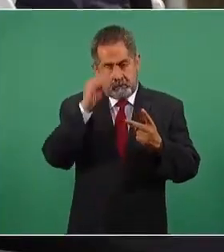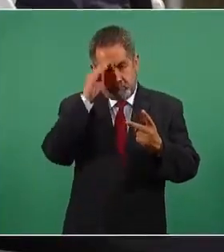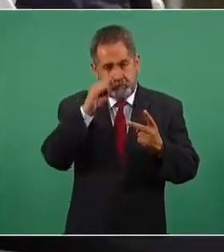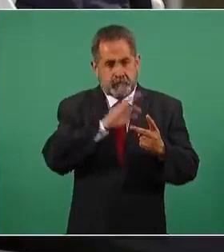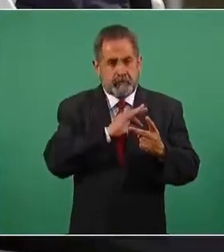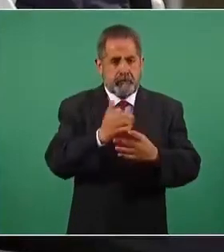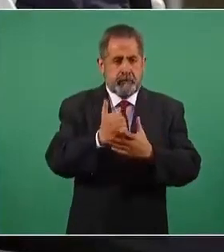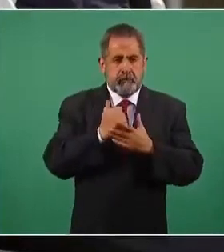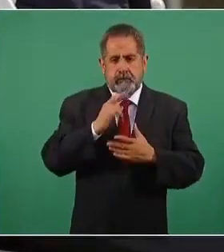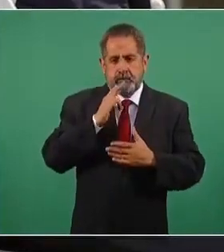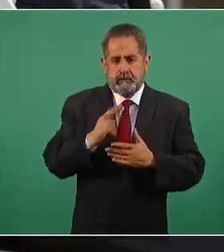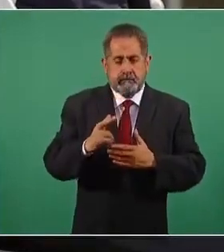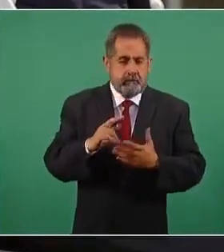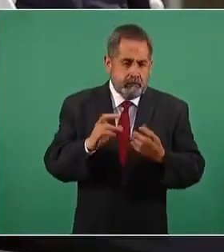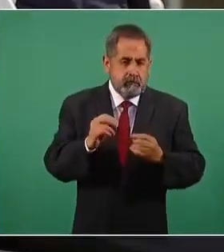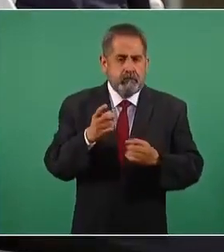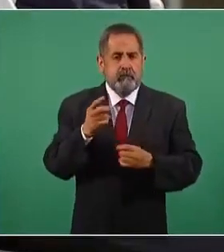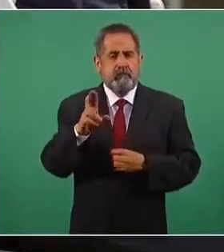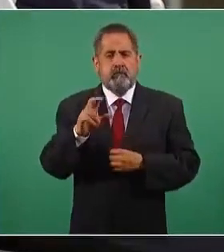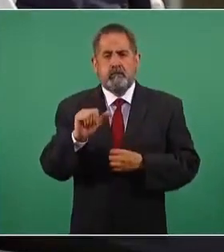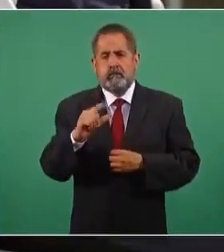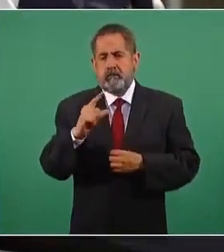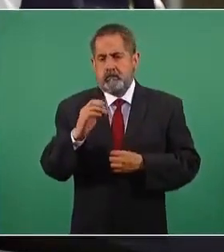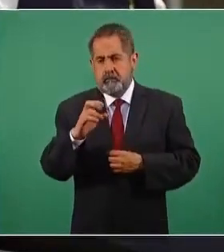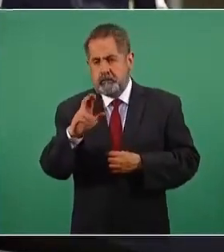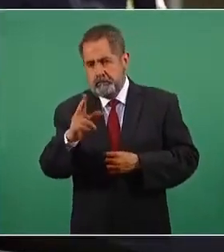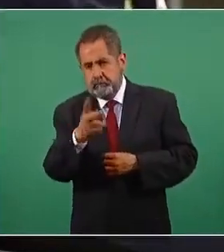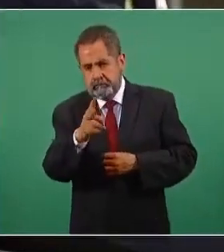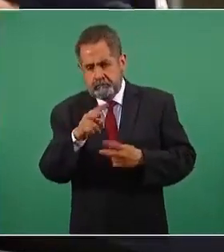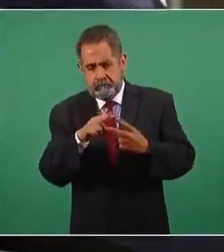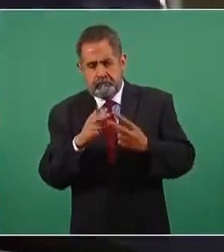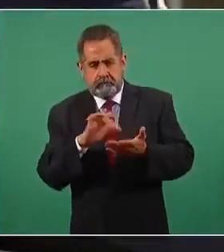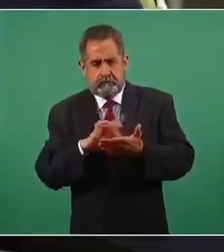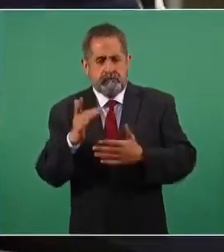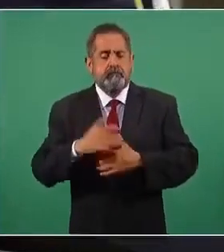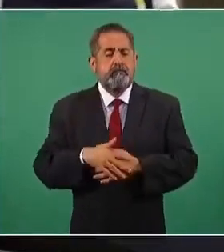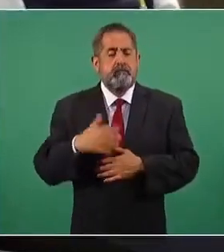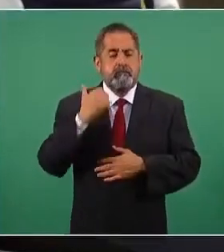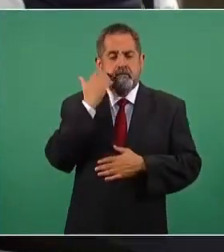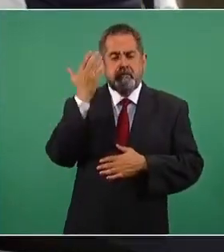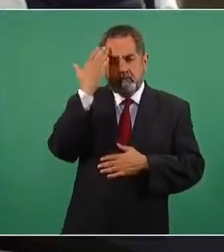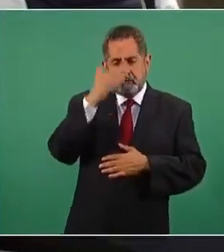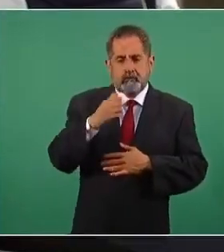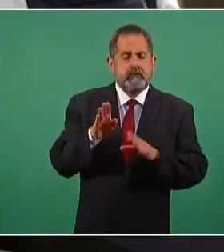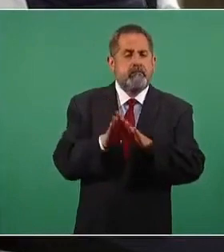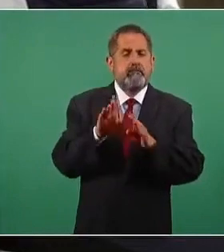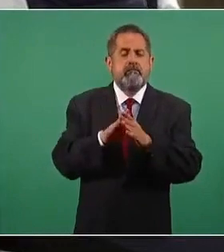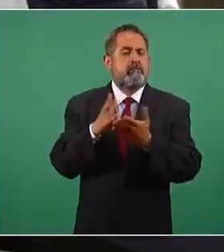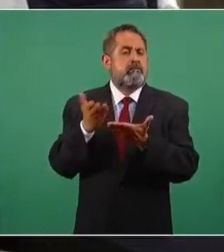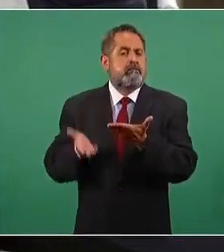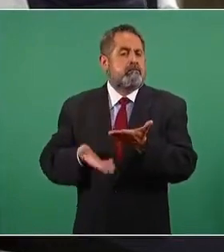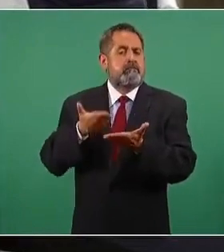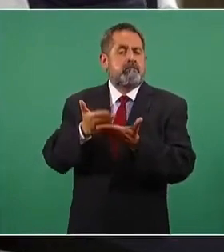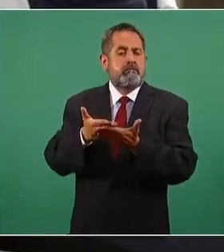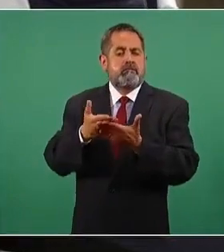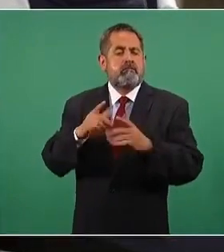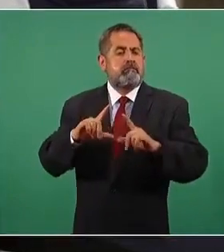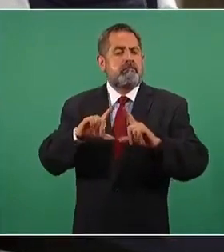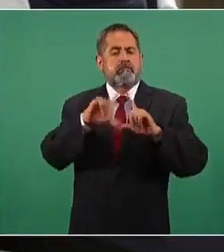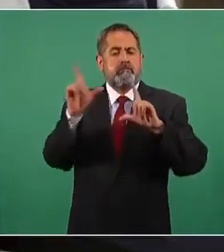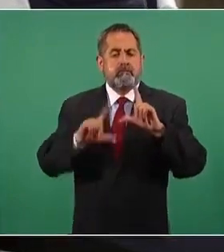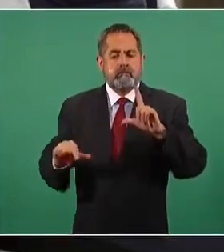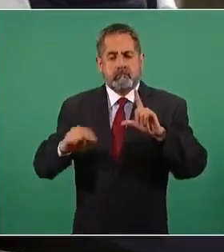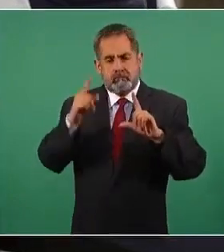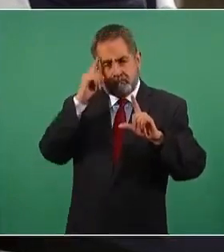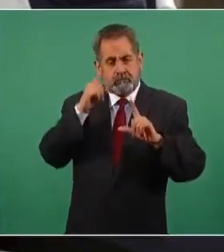me puede ayudar a responderla o el doctor Alcocer. Me gustaría conocer cuál será la propuesta nacional para la reducción